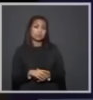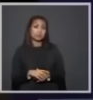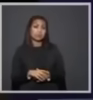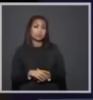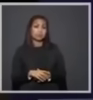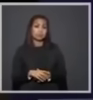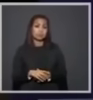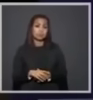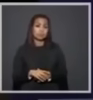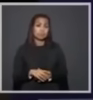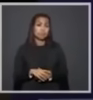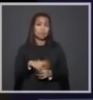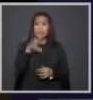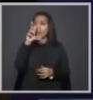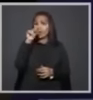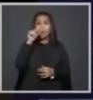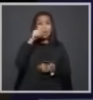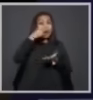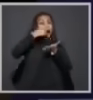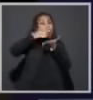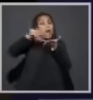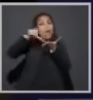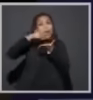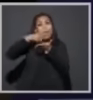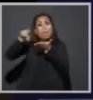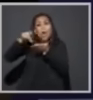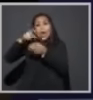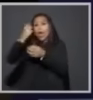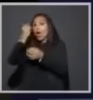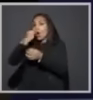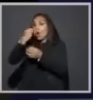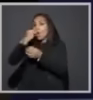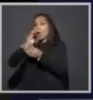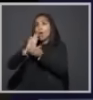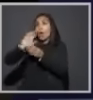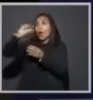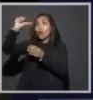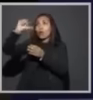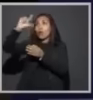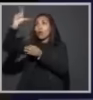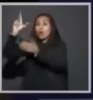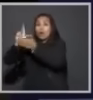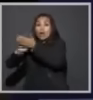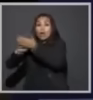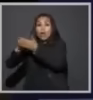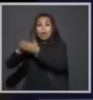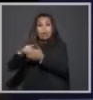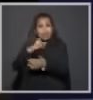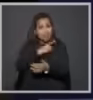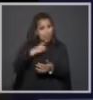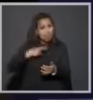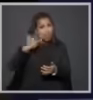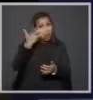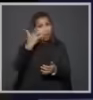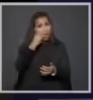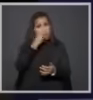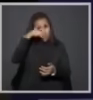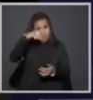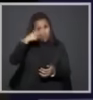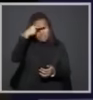vamos a apostar a comprar lo que consumimos en el extranjero. Vamos a producir en México todo lo que